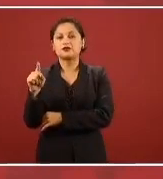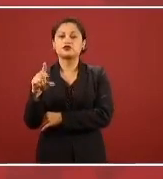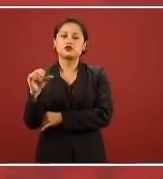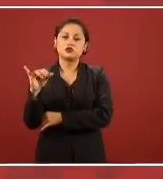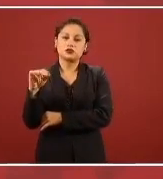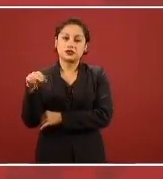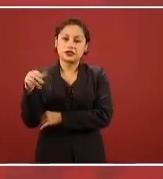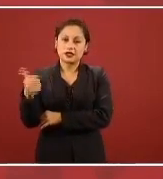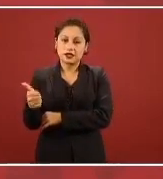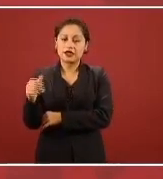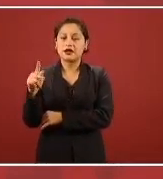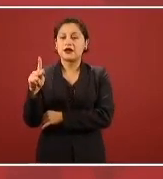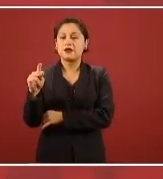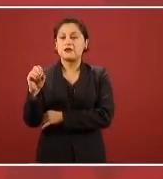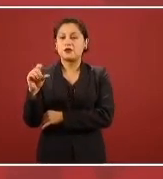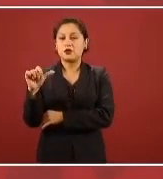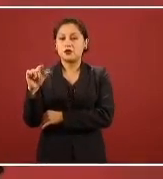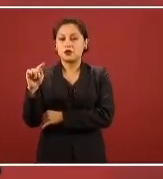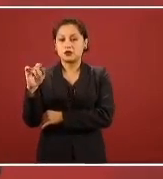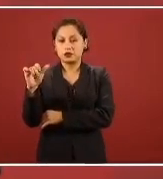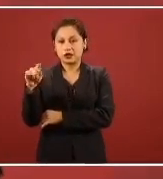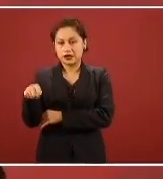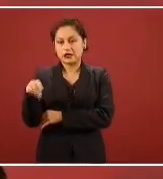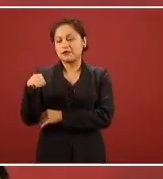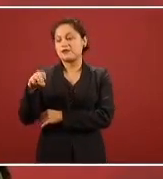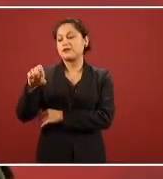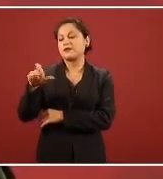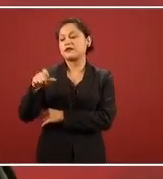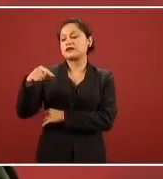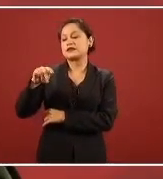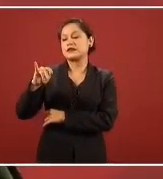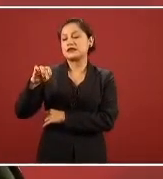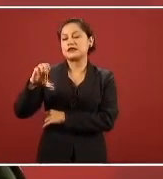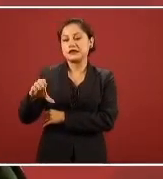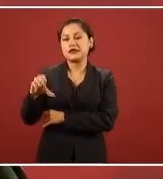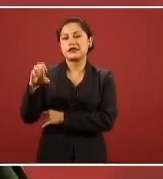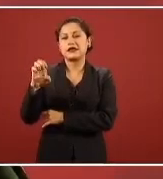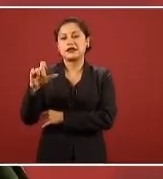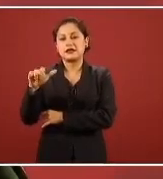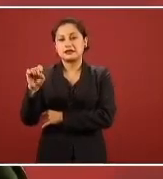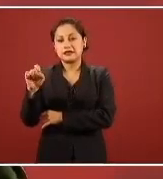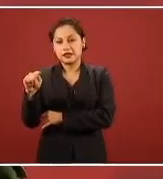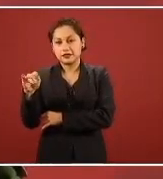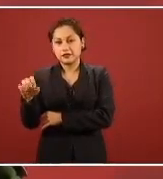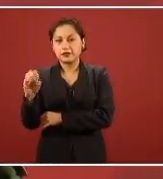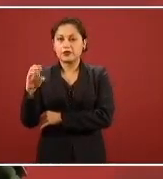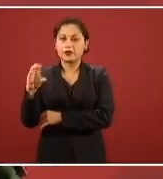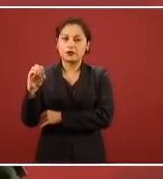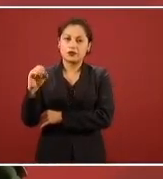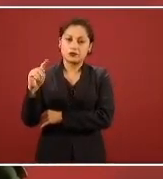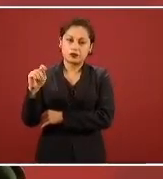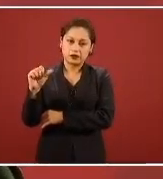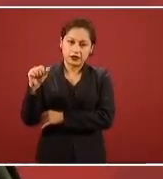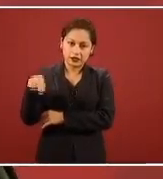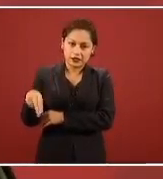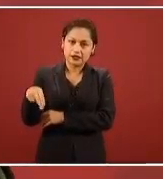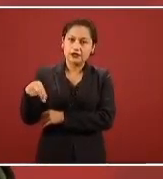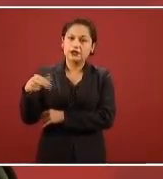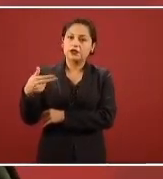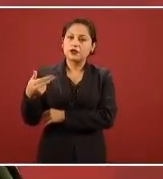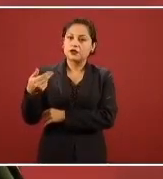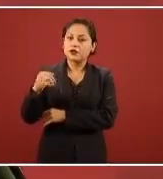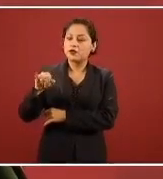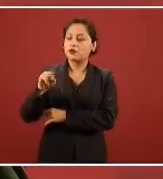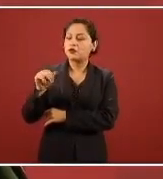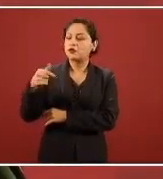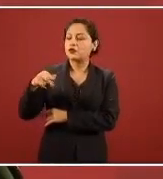Colotlán, El Mezquitic, El Salto, Sayula, Ocotlán, Cuquio, La